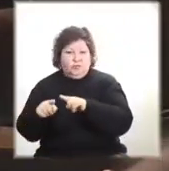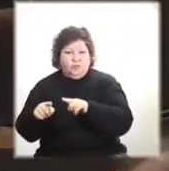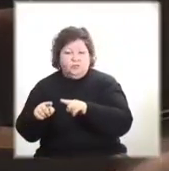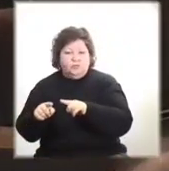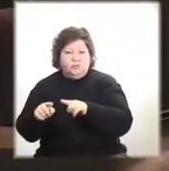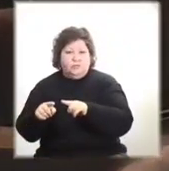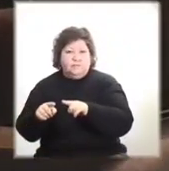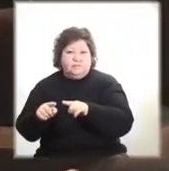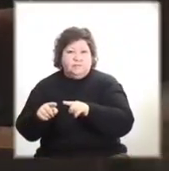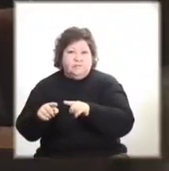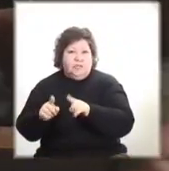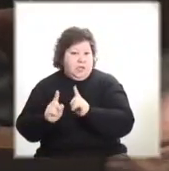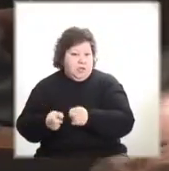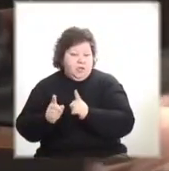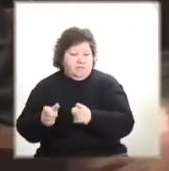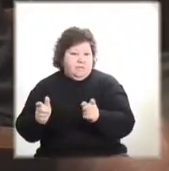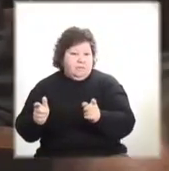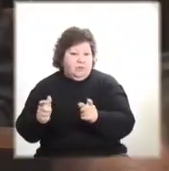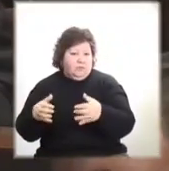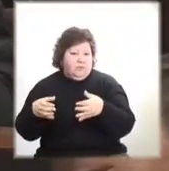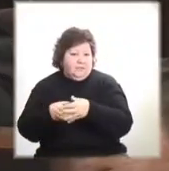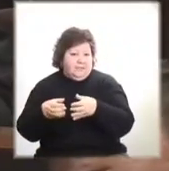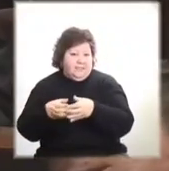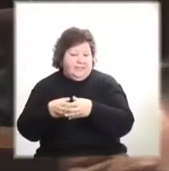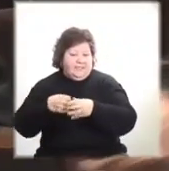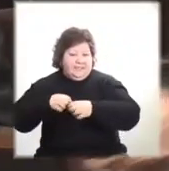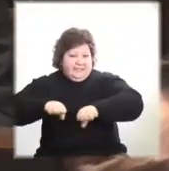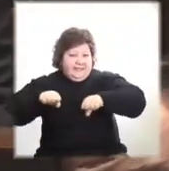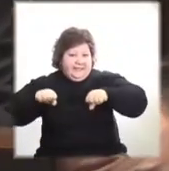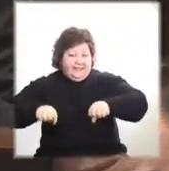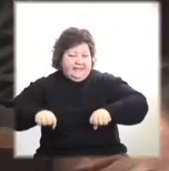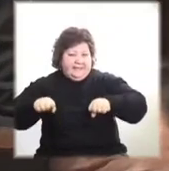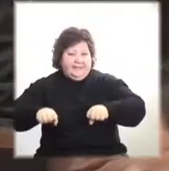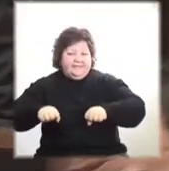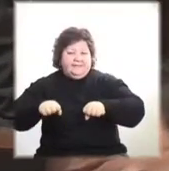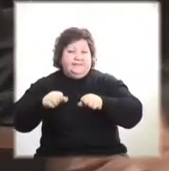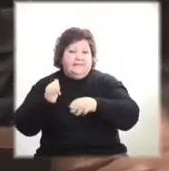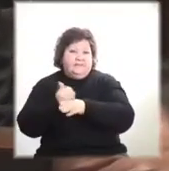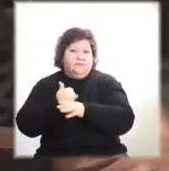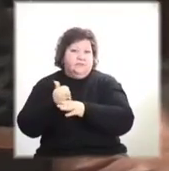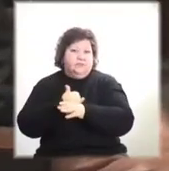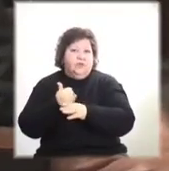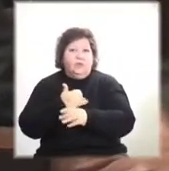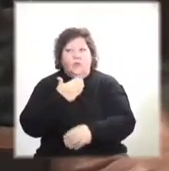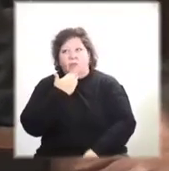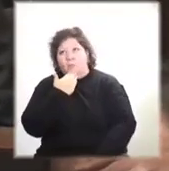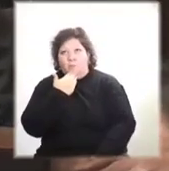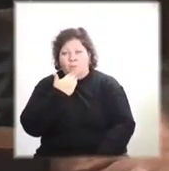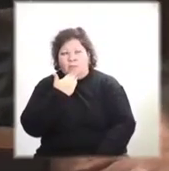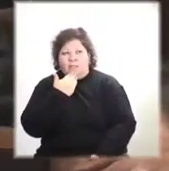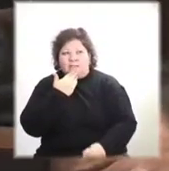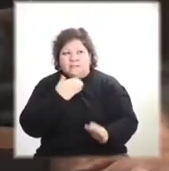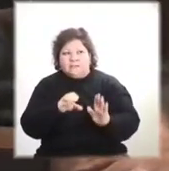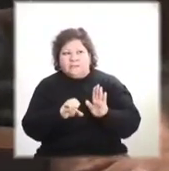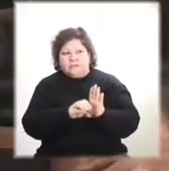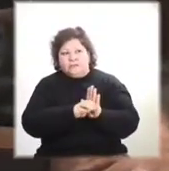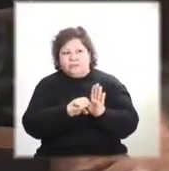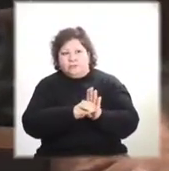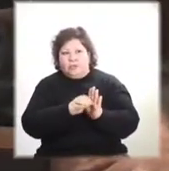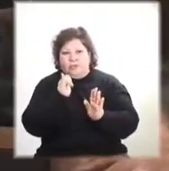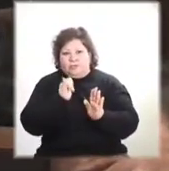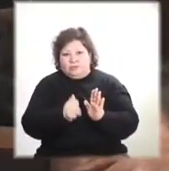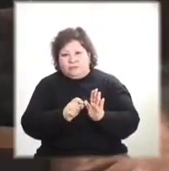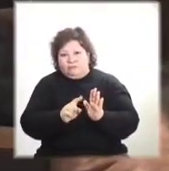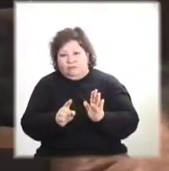discutible, o sea que los propios integrantes de la institución dudan de si están ajustados a la Constitución o no. Pero